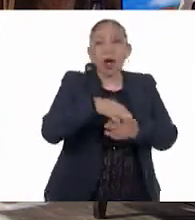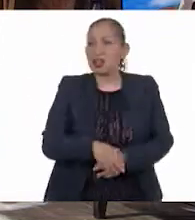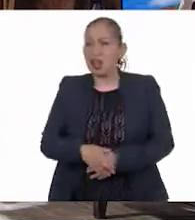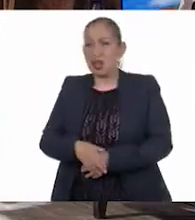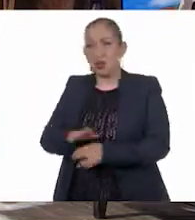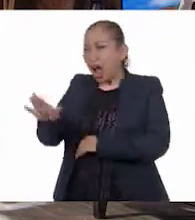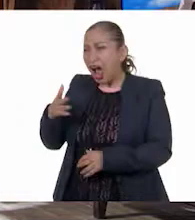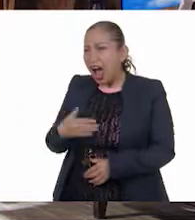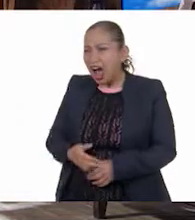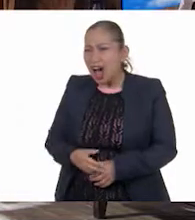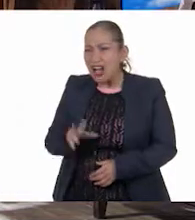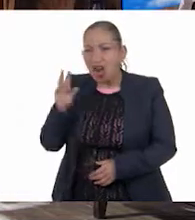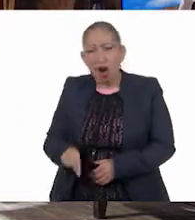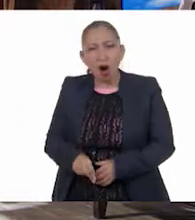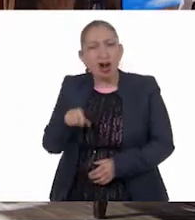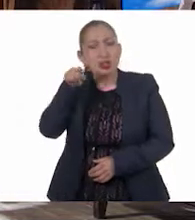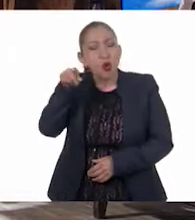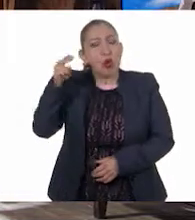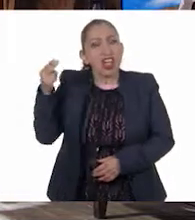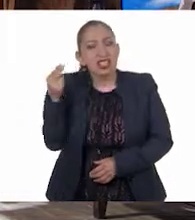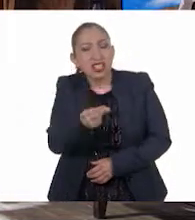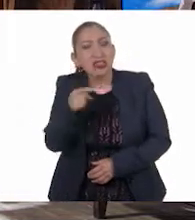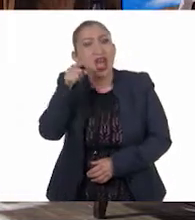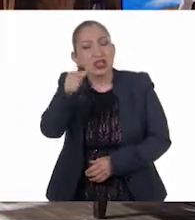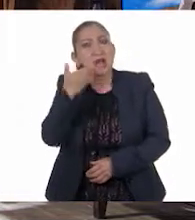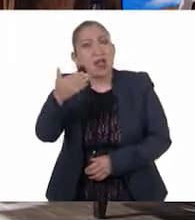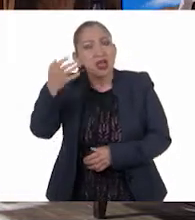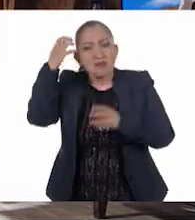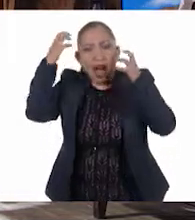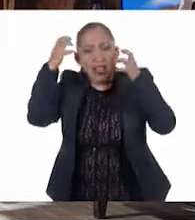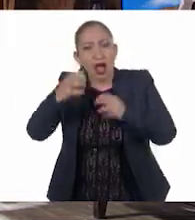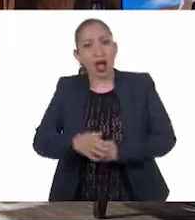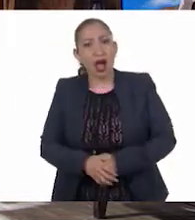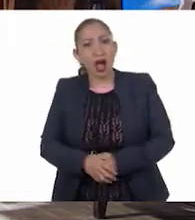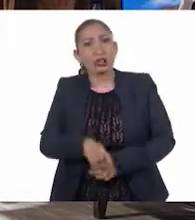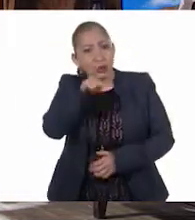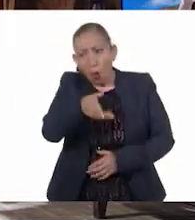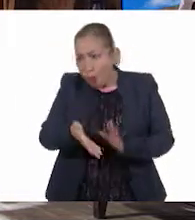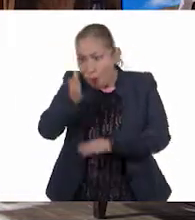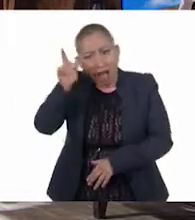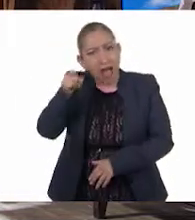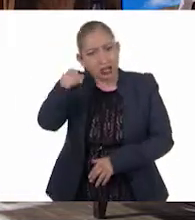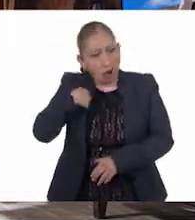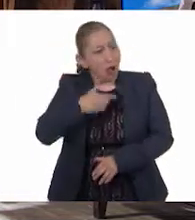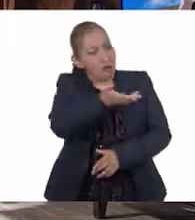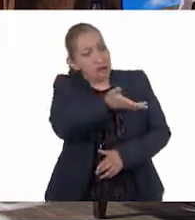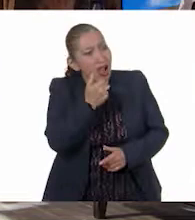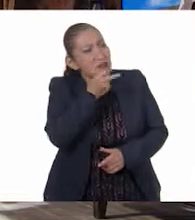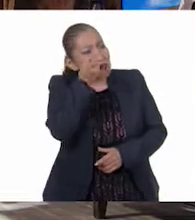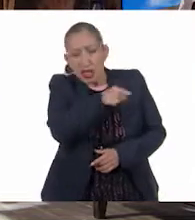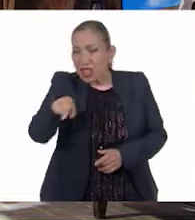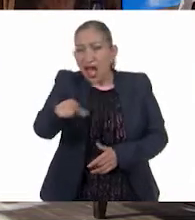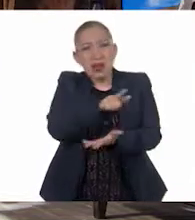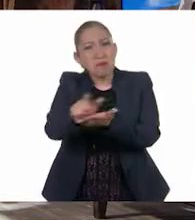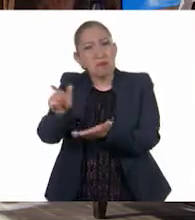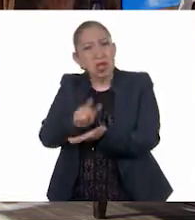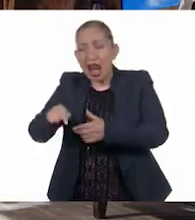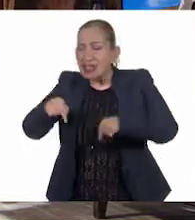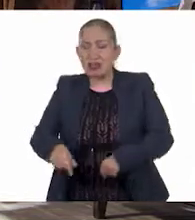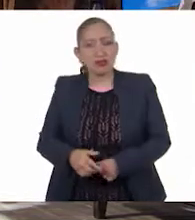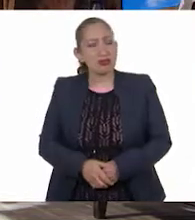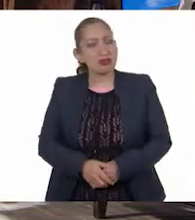ni qué nada, Lolo! Lo que tú necesitas es un buen baño. Y mientras lo haces, voy a mandar a la tripulación a limpiar este